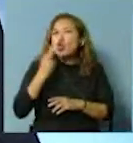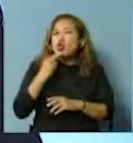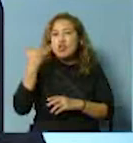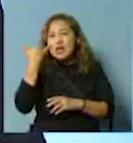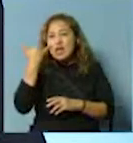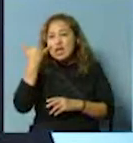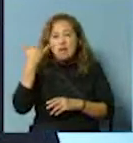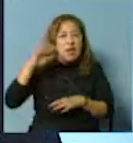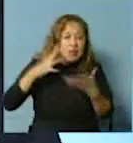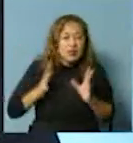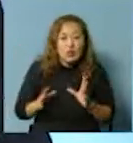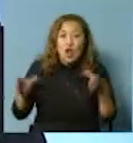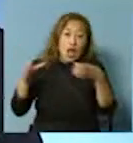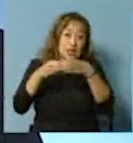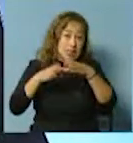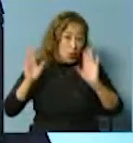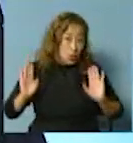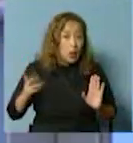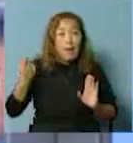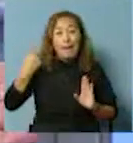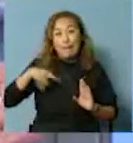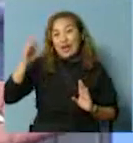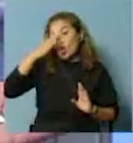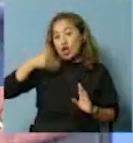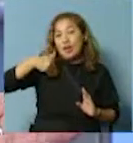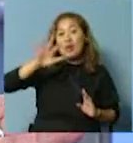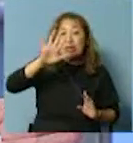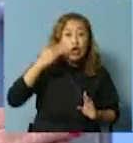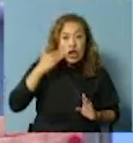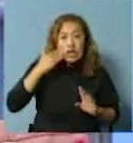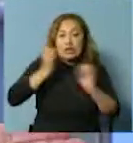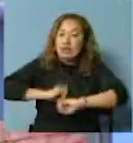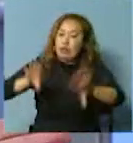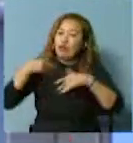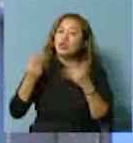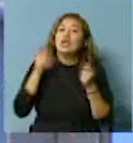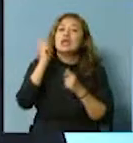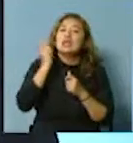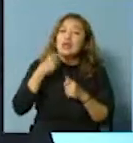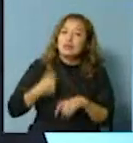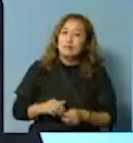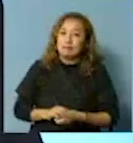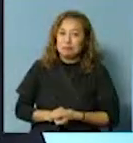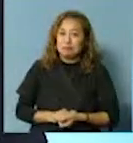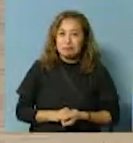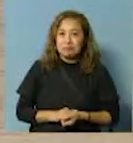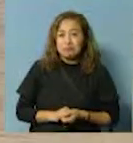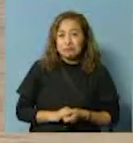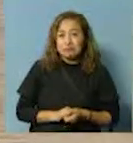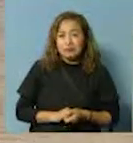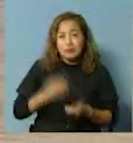creo la reunión pero hubo fórmula después de las cinco de la tarde cuando estaban todos los menos bueno